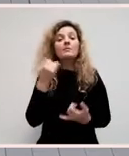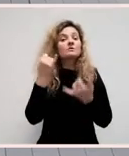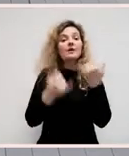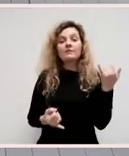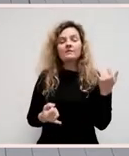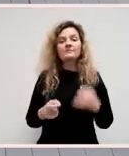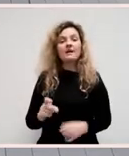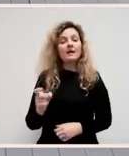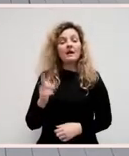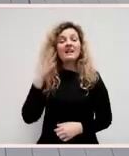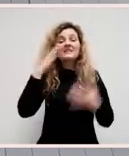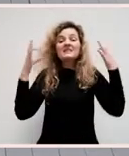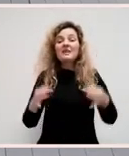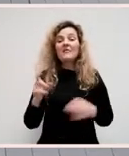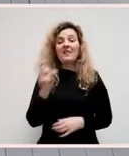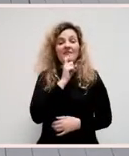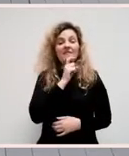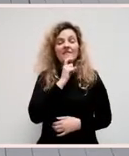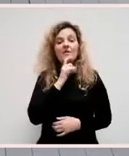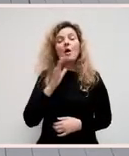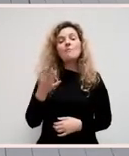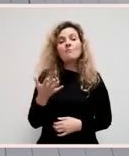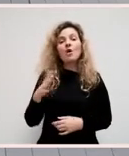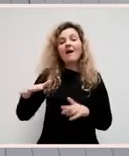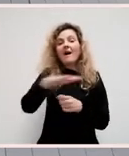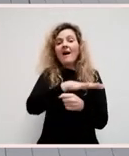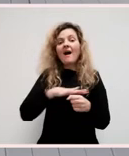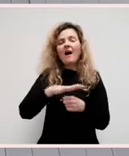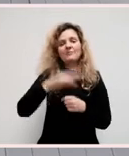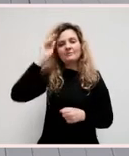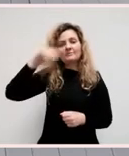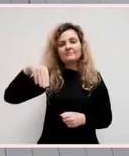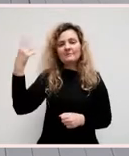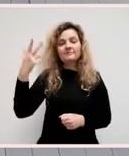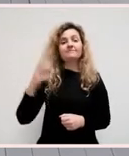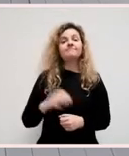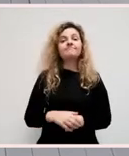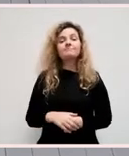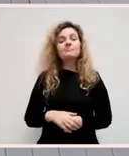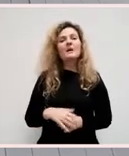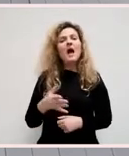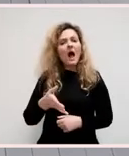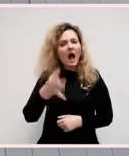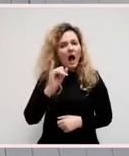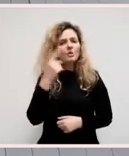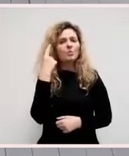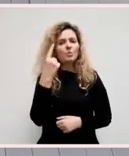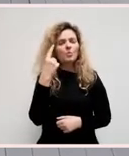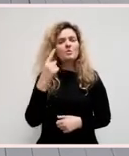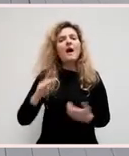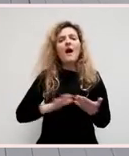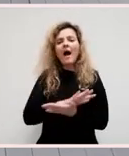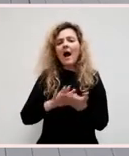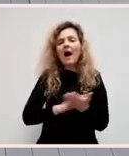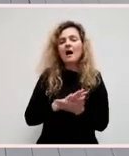que yo paso finalmente bueno es difícil saberlo con seguridad porque movemos no campo de especulaciones de hipótesis pero sí que es cierto